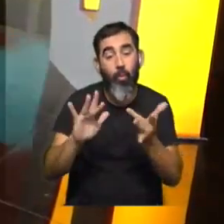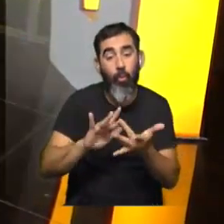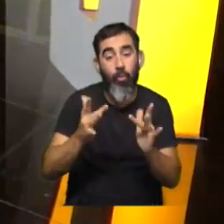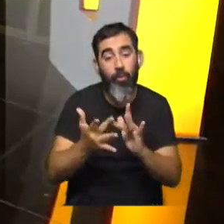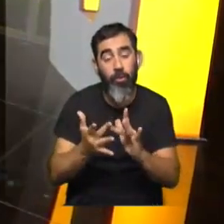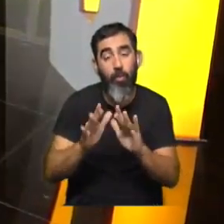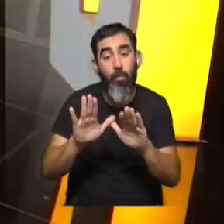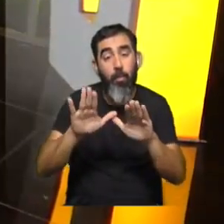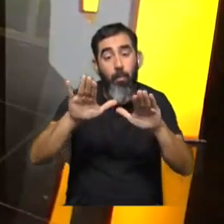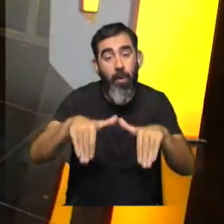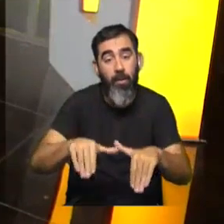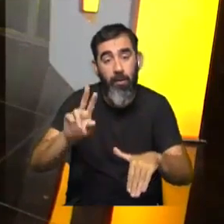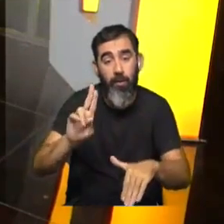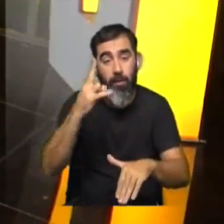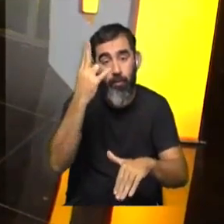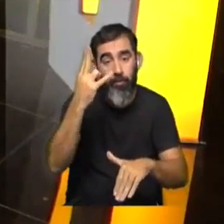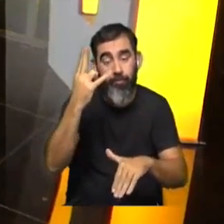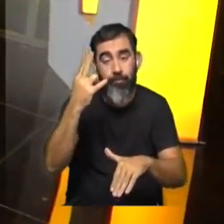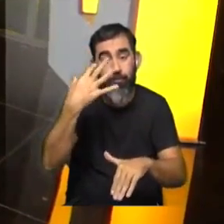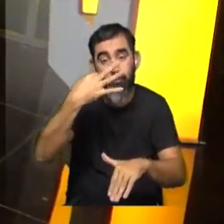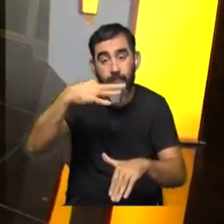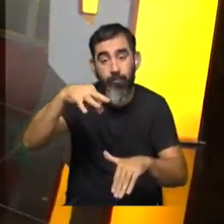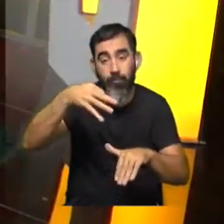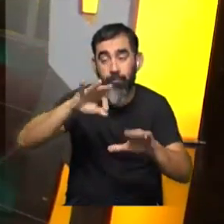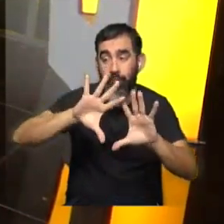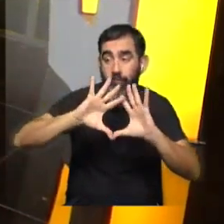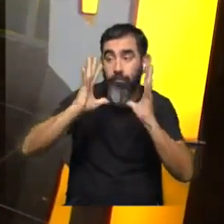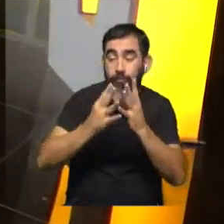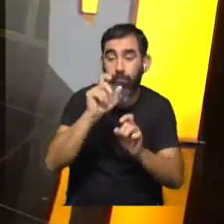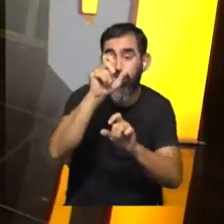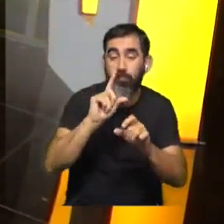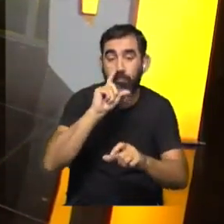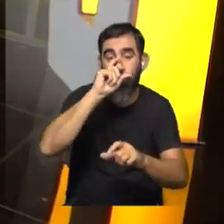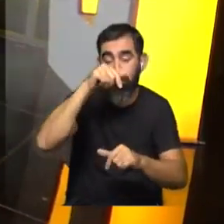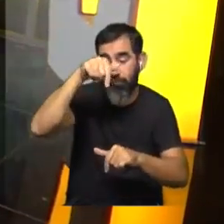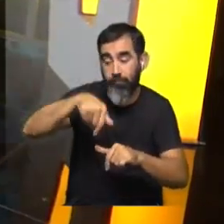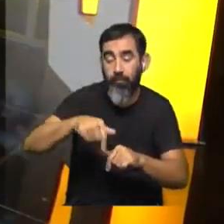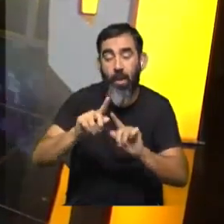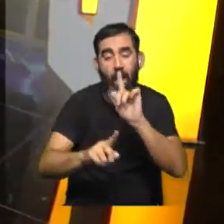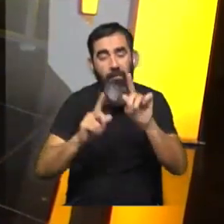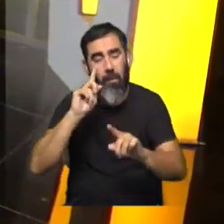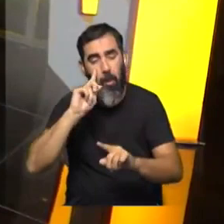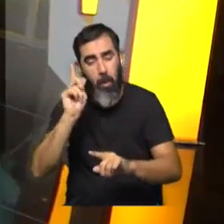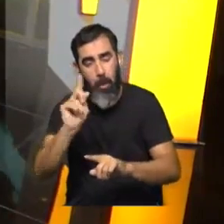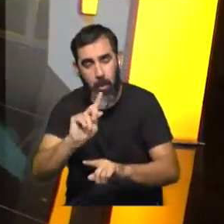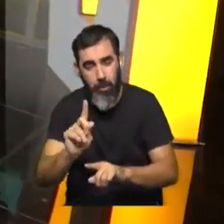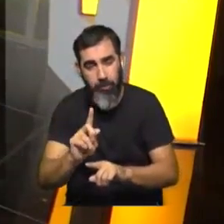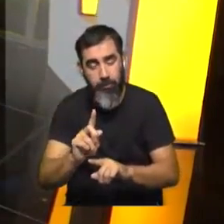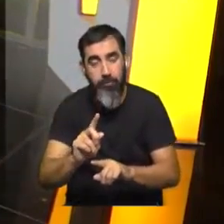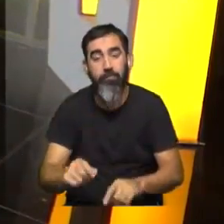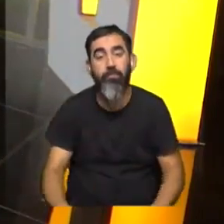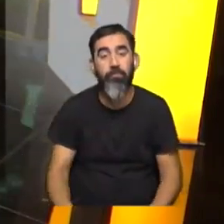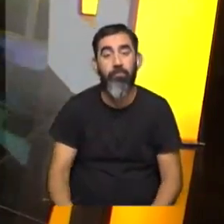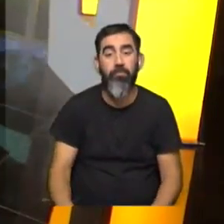el patrimonio de Uruguay, algo que es único en el mundo y que los montevideanos, cuando estamos acá, pocas veces conocemos. Se están construyendo,